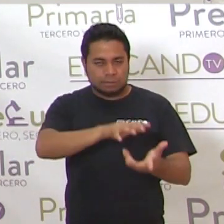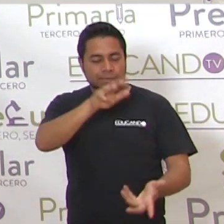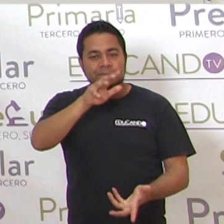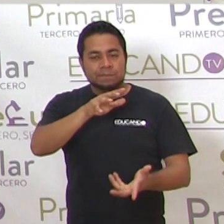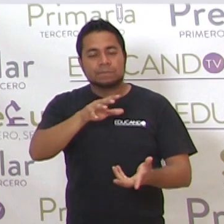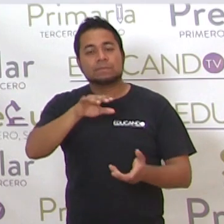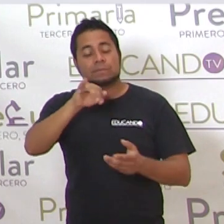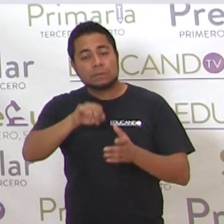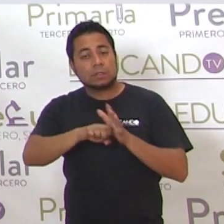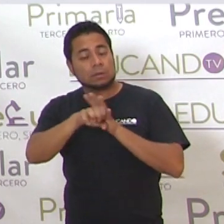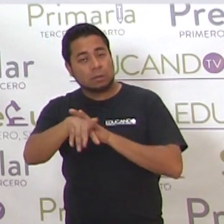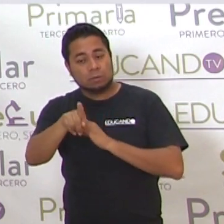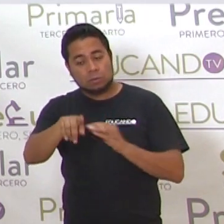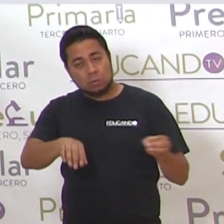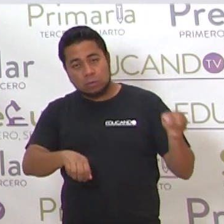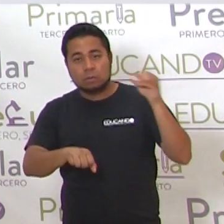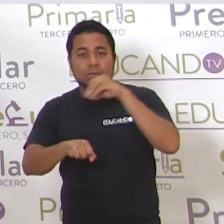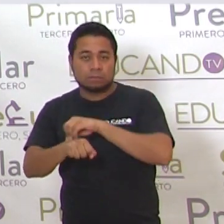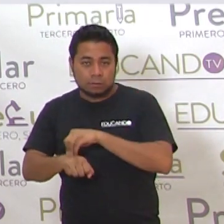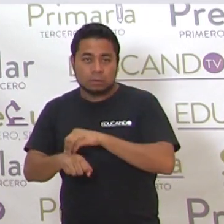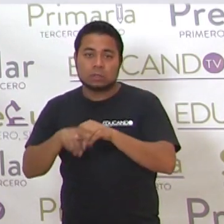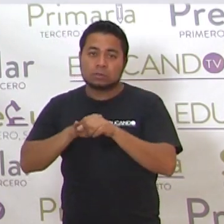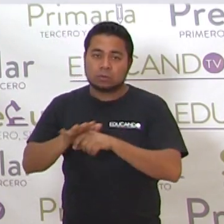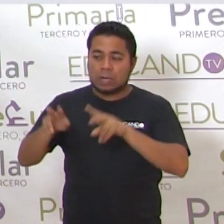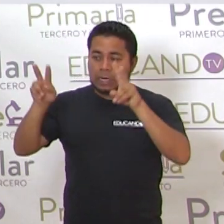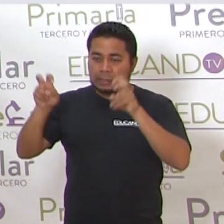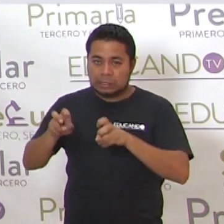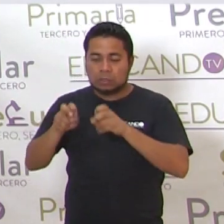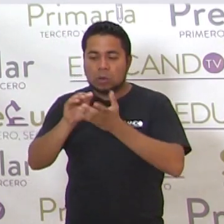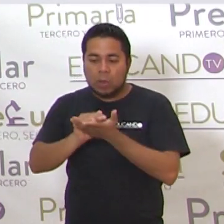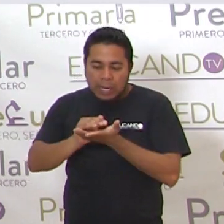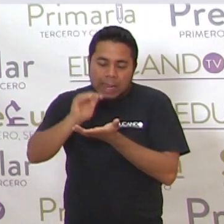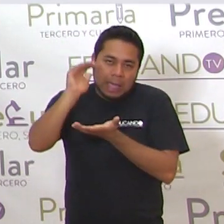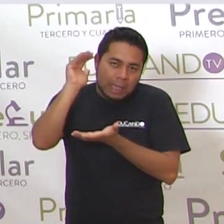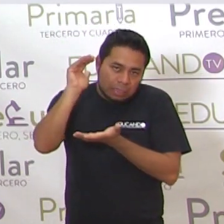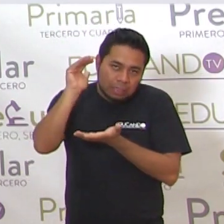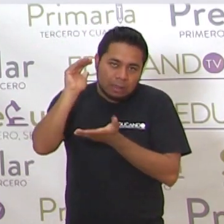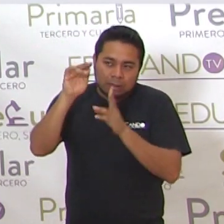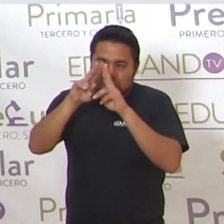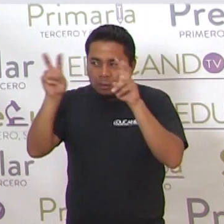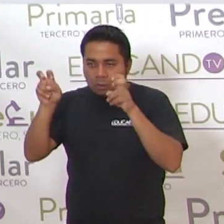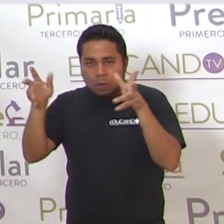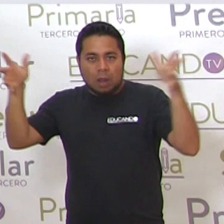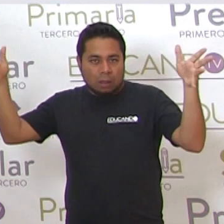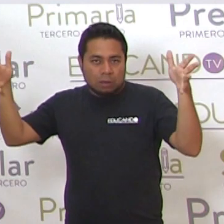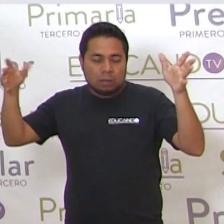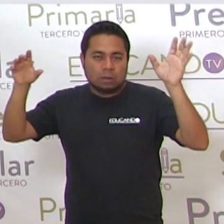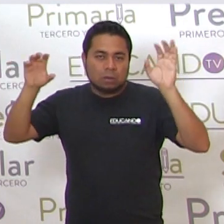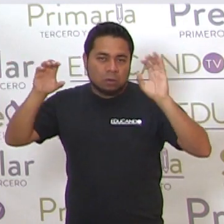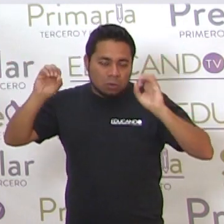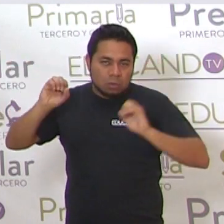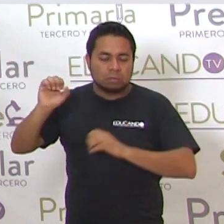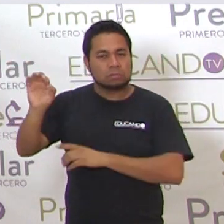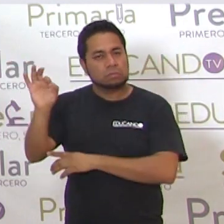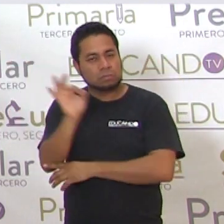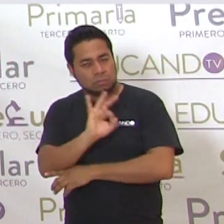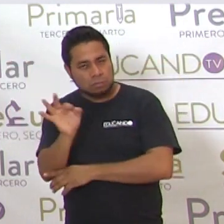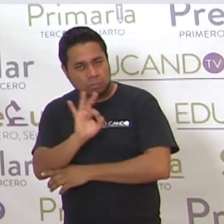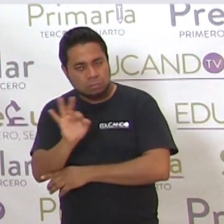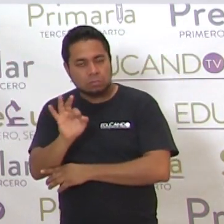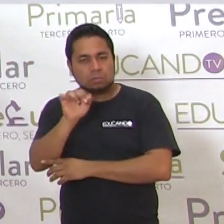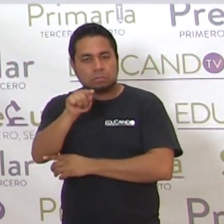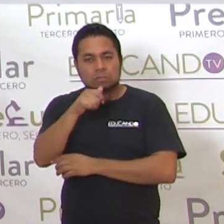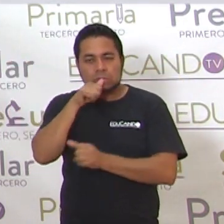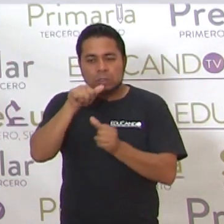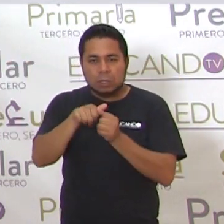necesitamos agregar el título un poquito más grande bien o necesitamos hacer